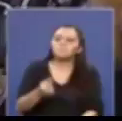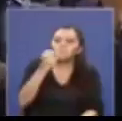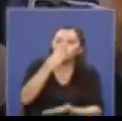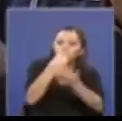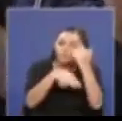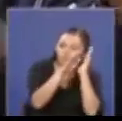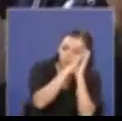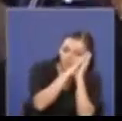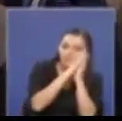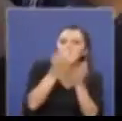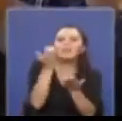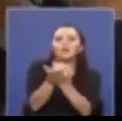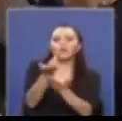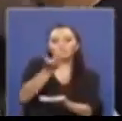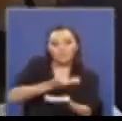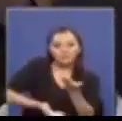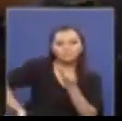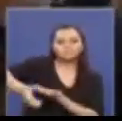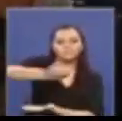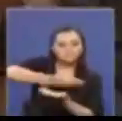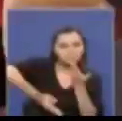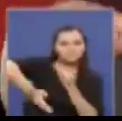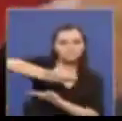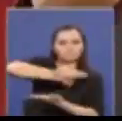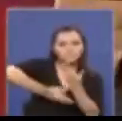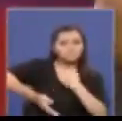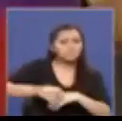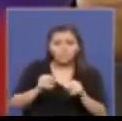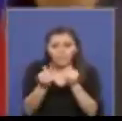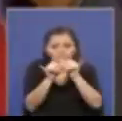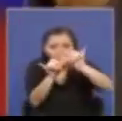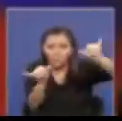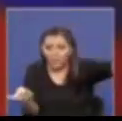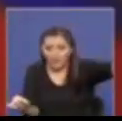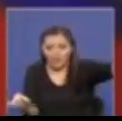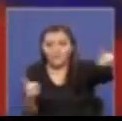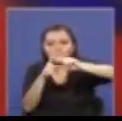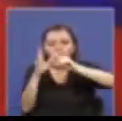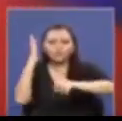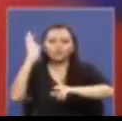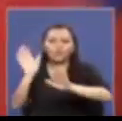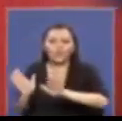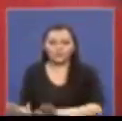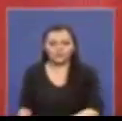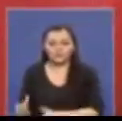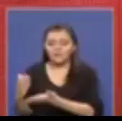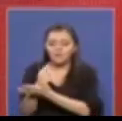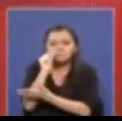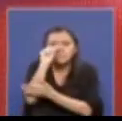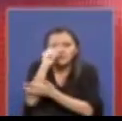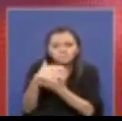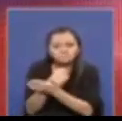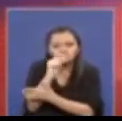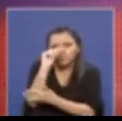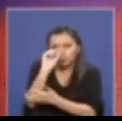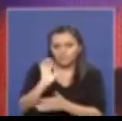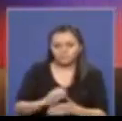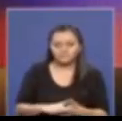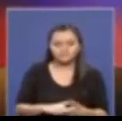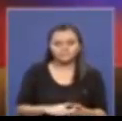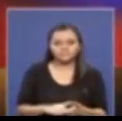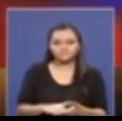los hoteles y comprar en el comercio, con lo cual se mantiene el empleo y hay un pequeño margen de ganancia. ¿Ok?